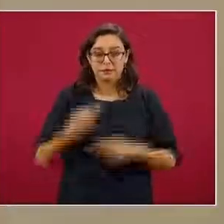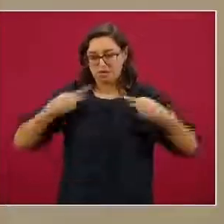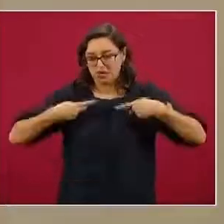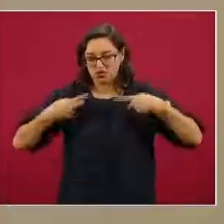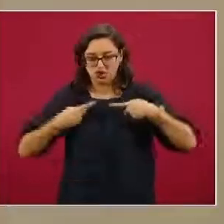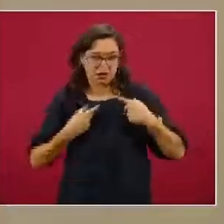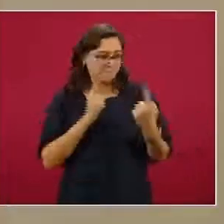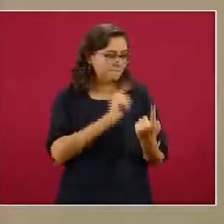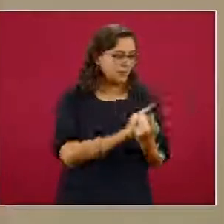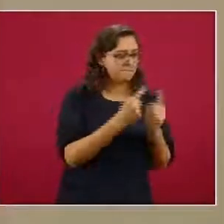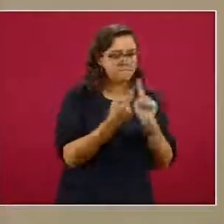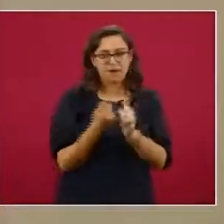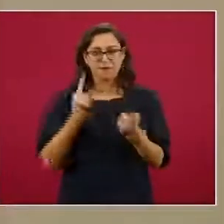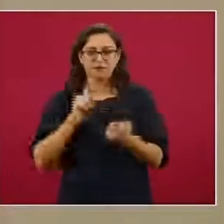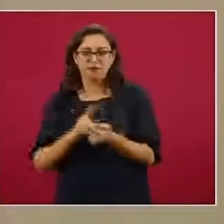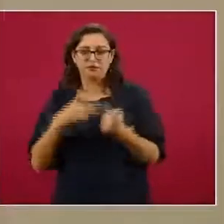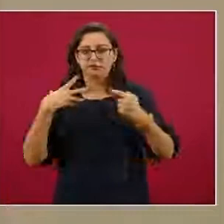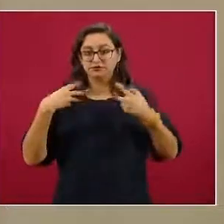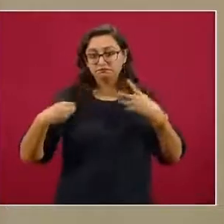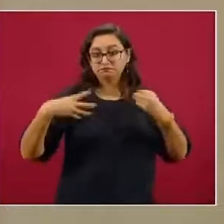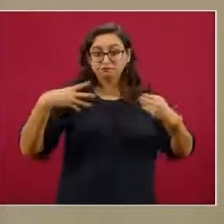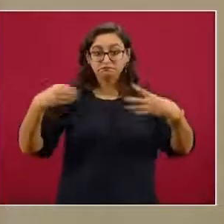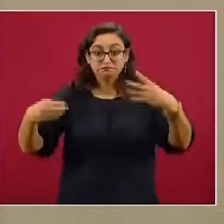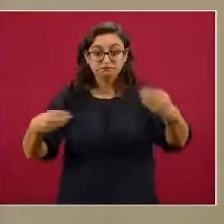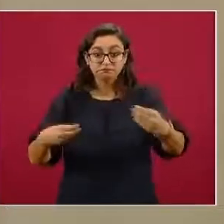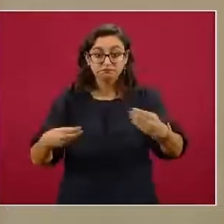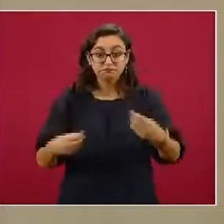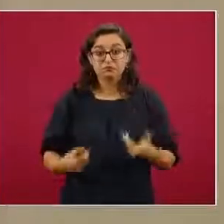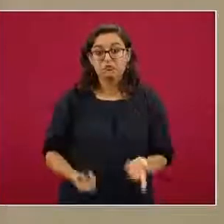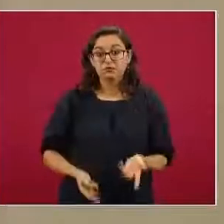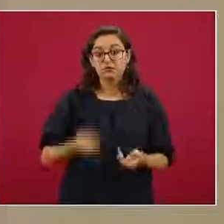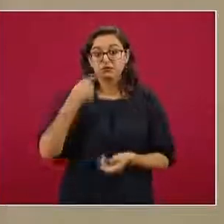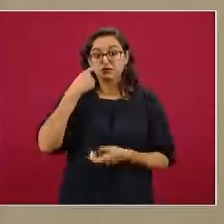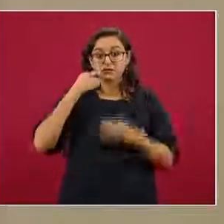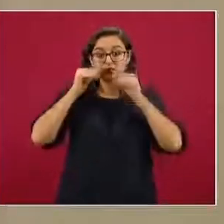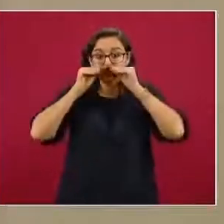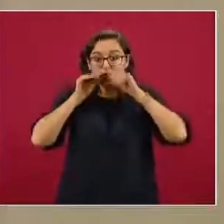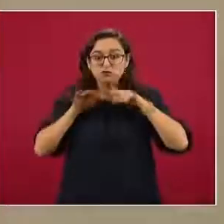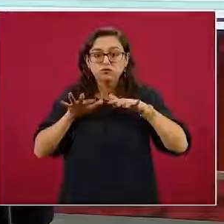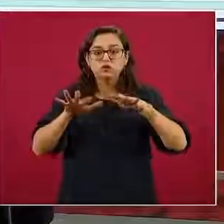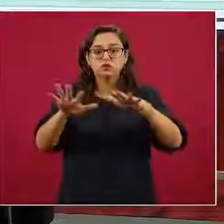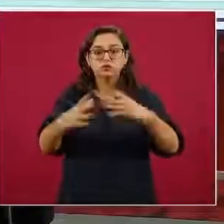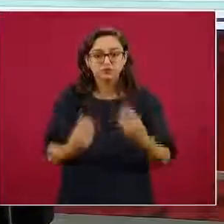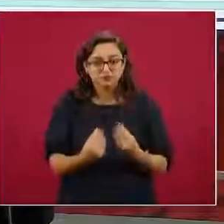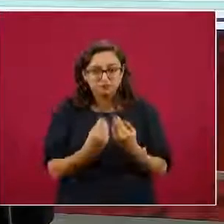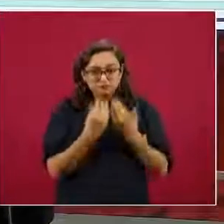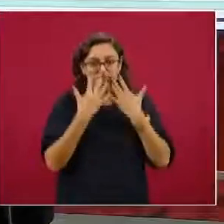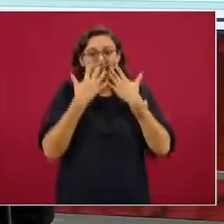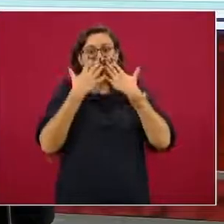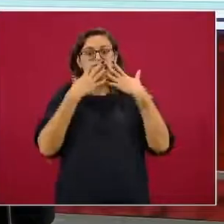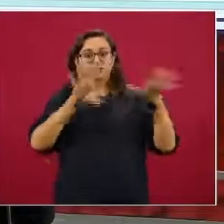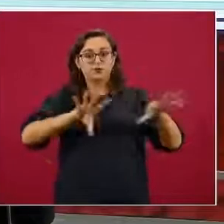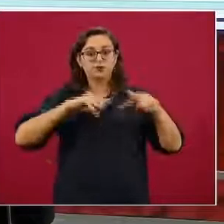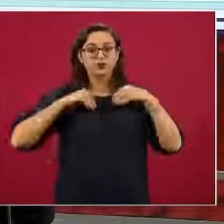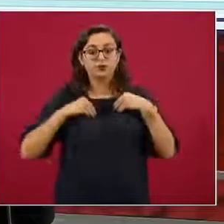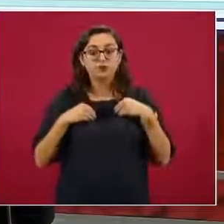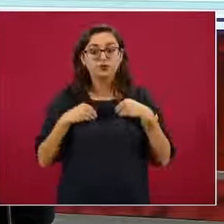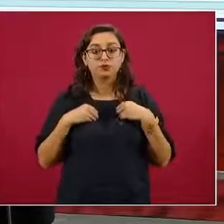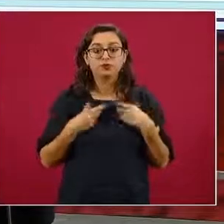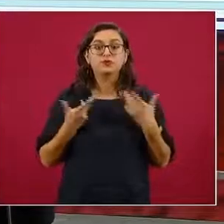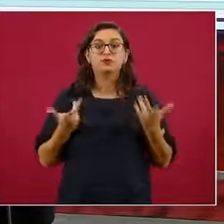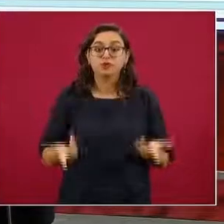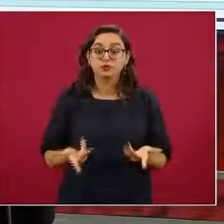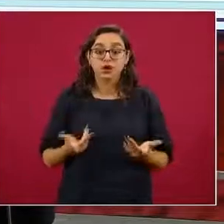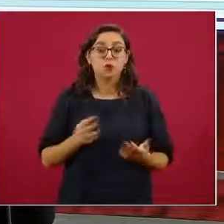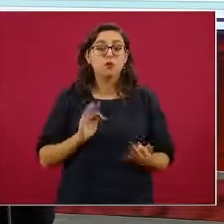a persona, en este caso a través de una sola vía, que es la vía respiratoria. Hemos detallado que puede ser de